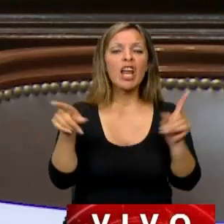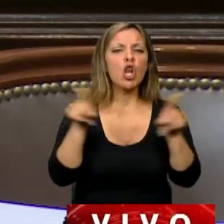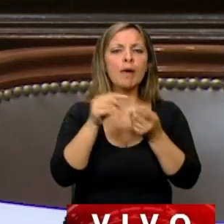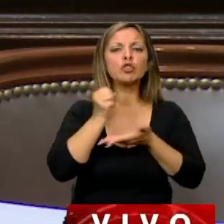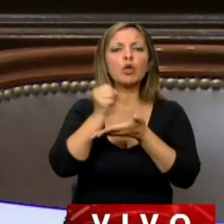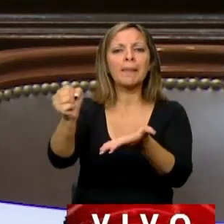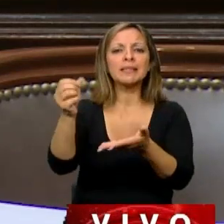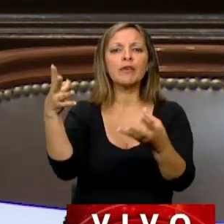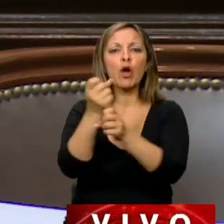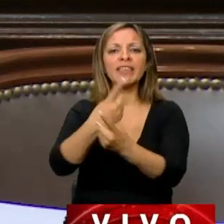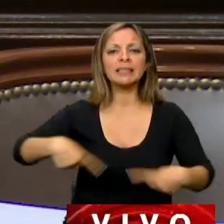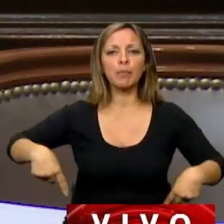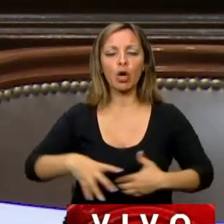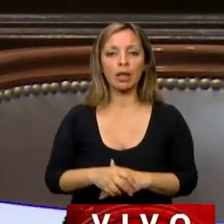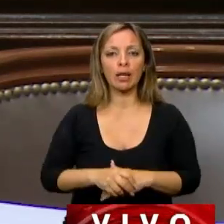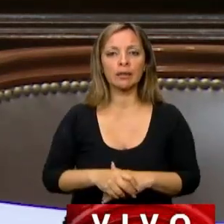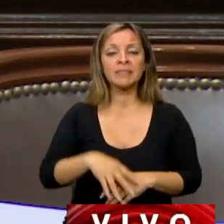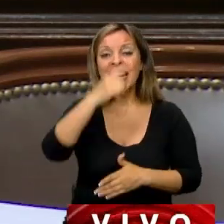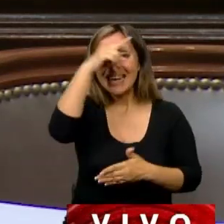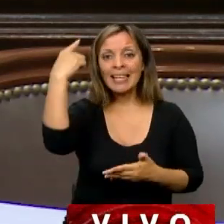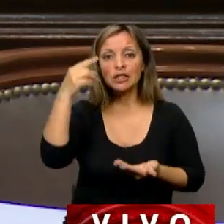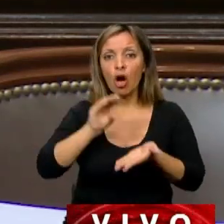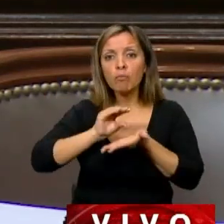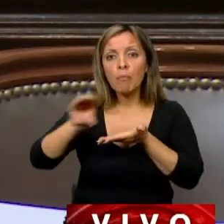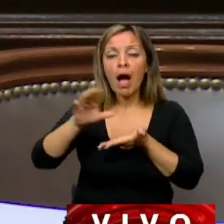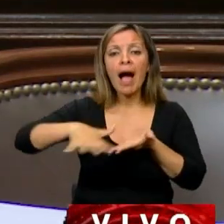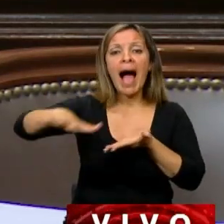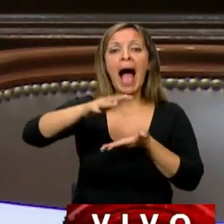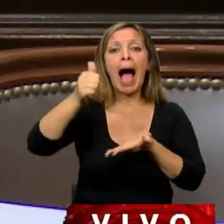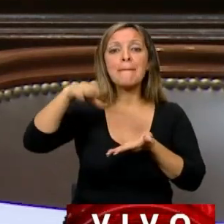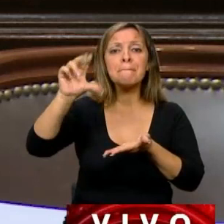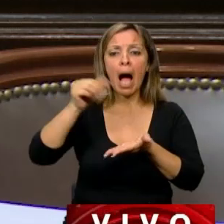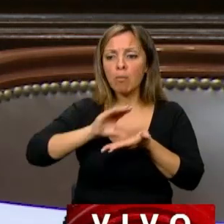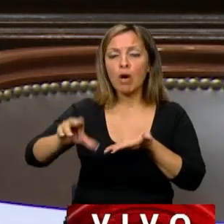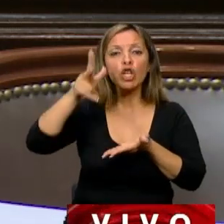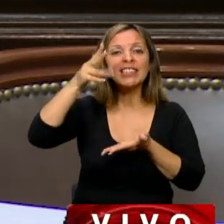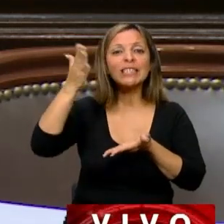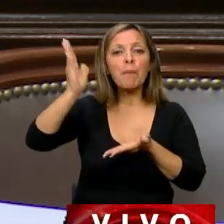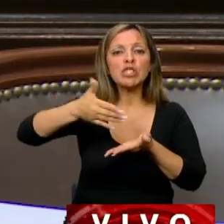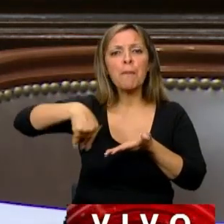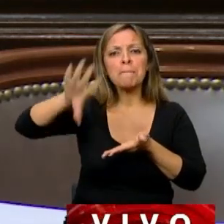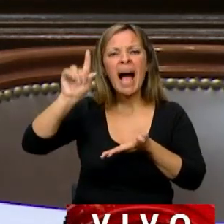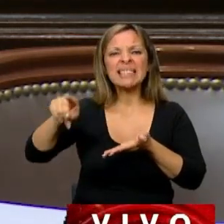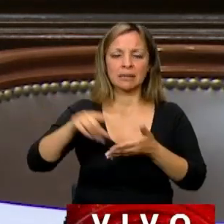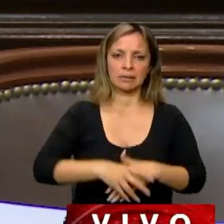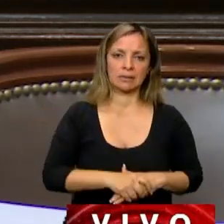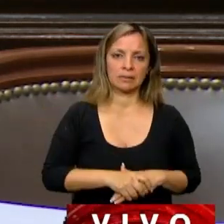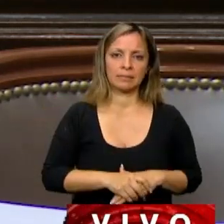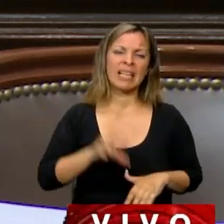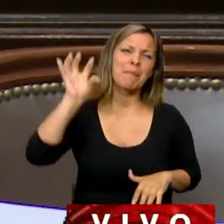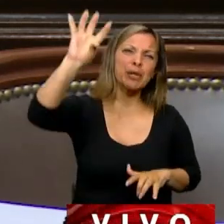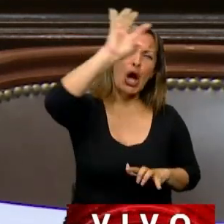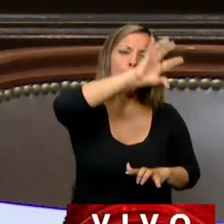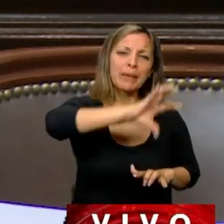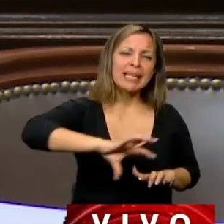del 85% la Nación lo distribuye en el AMBA, a pesar de la difícil situación que atravesamos todas